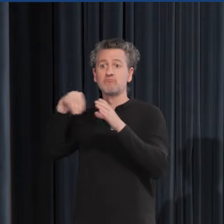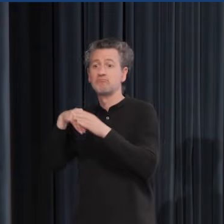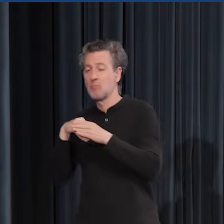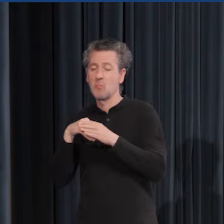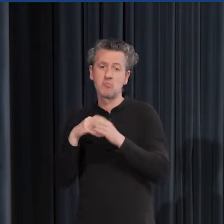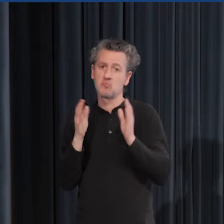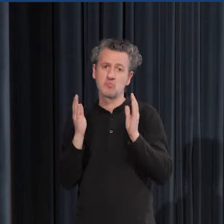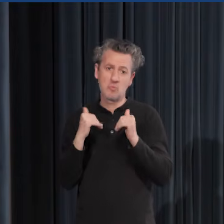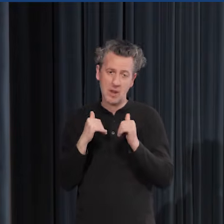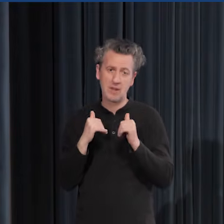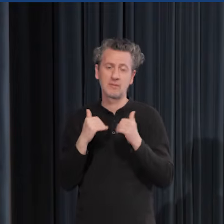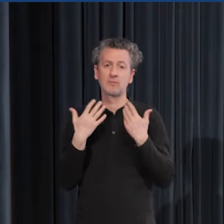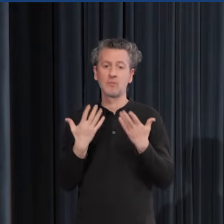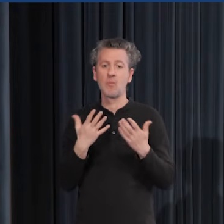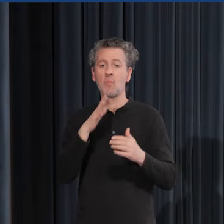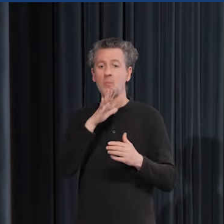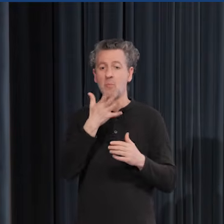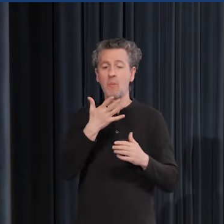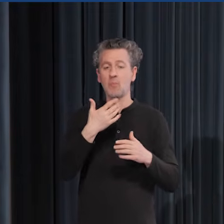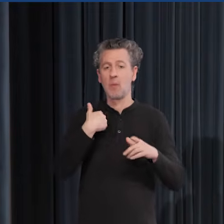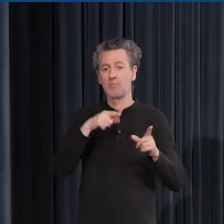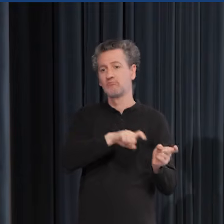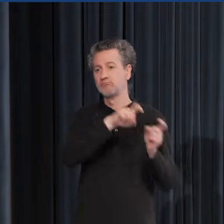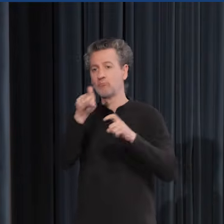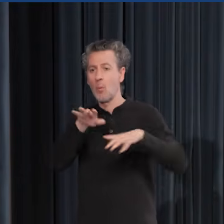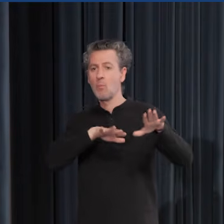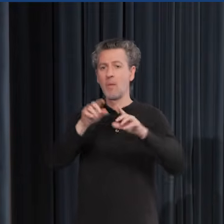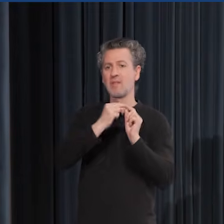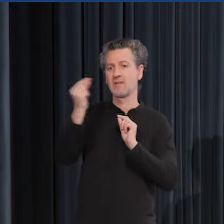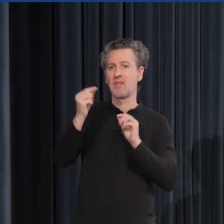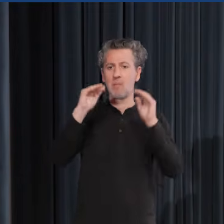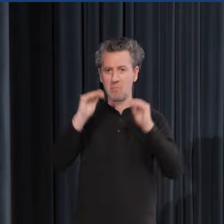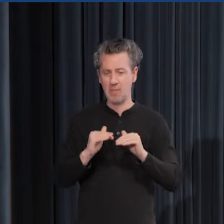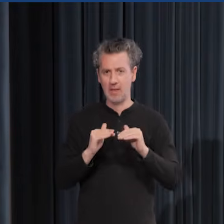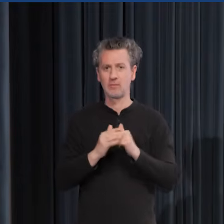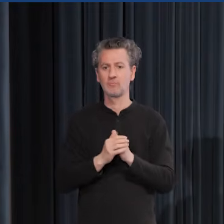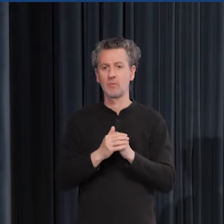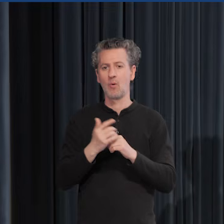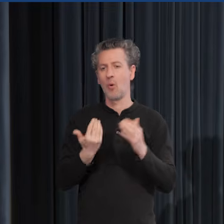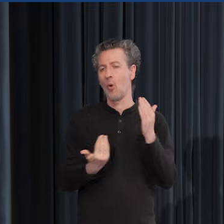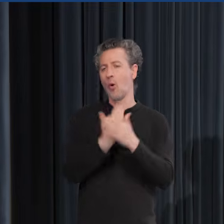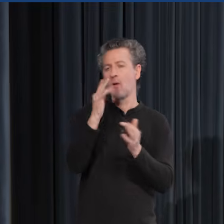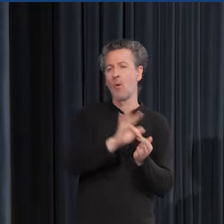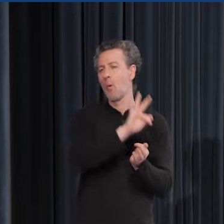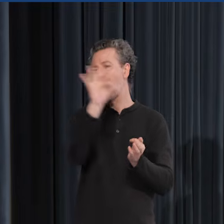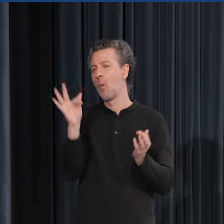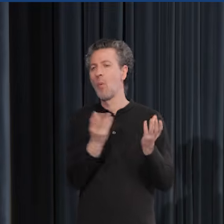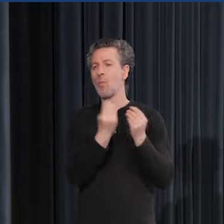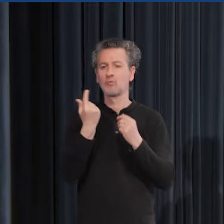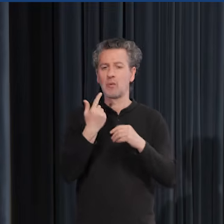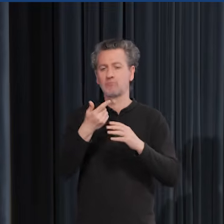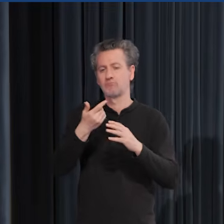aun cuando hay menor movilidad geográfica, las jornadas ya no son interminables, se puede trabajar a